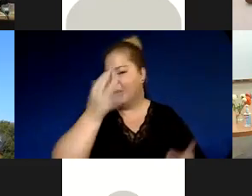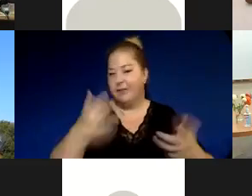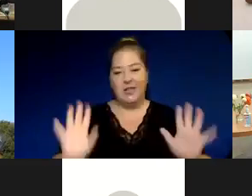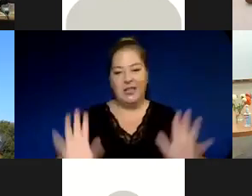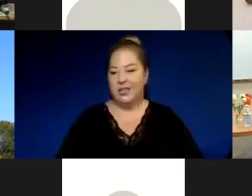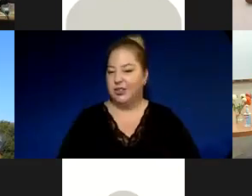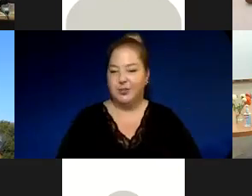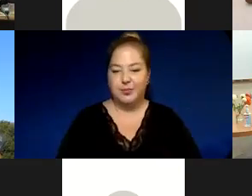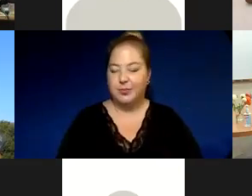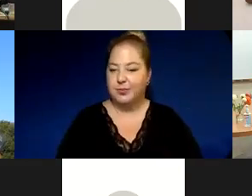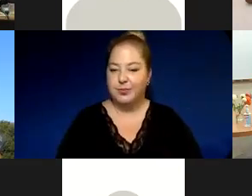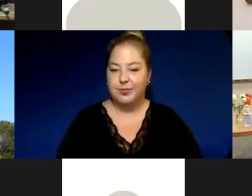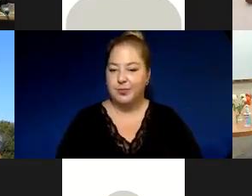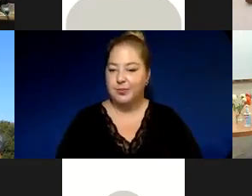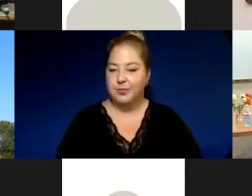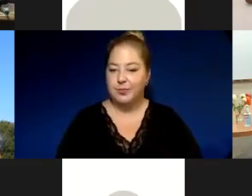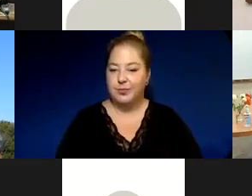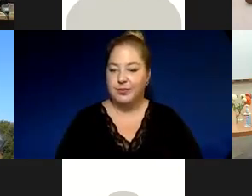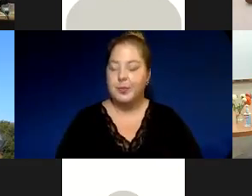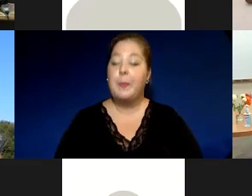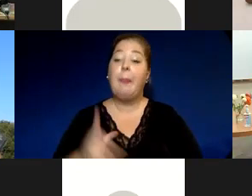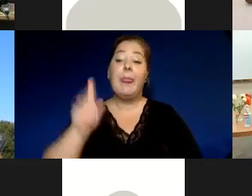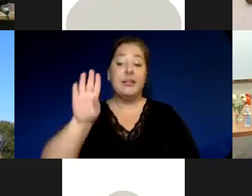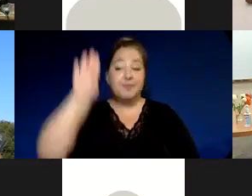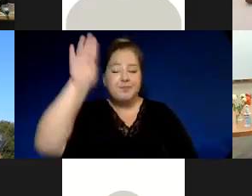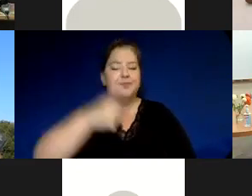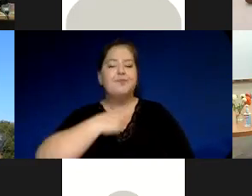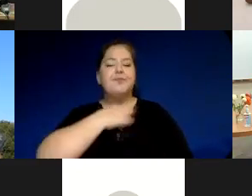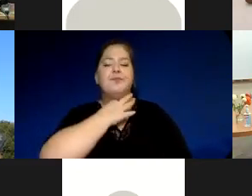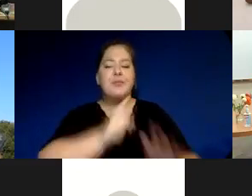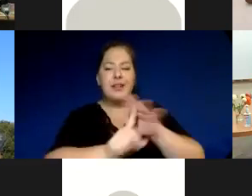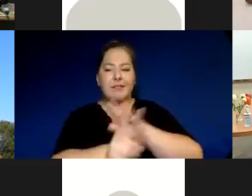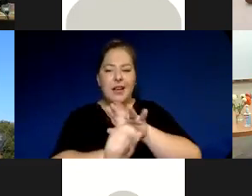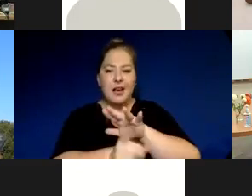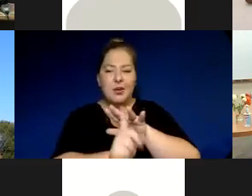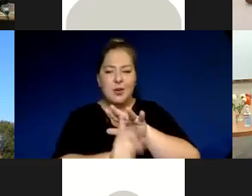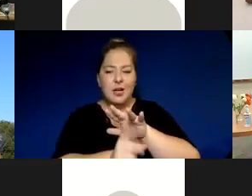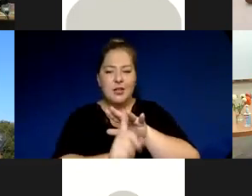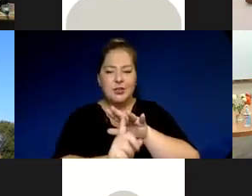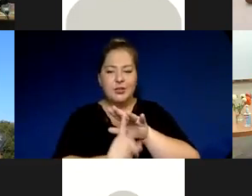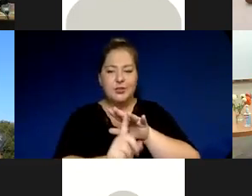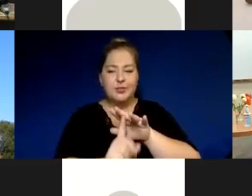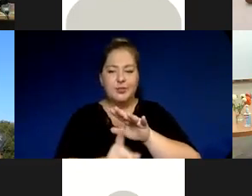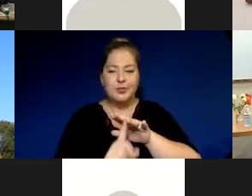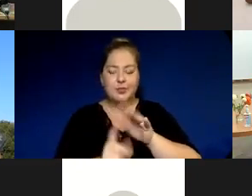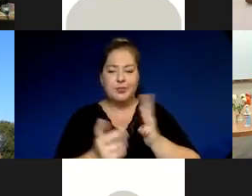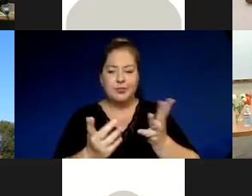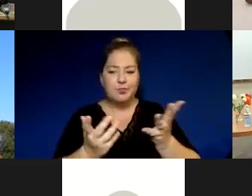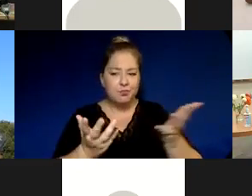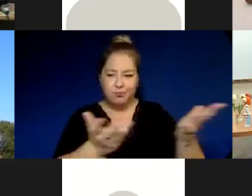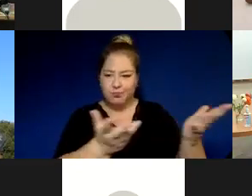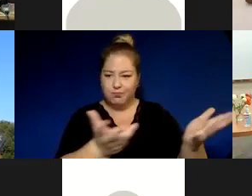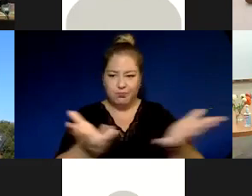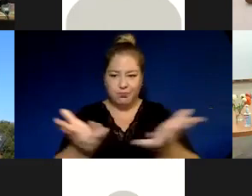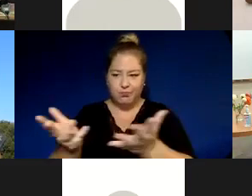principalmente de personas que viven en áreas más urbanas, que están preocupadas en cuanto a si ellos deberían de esperar